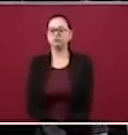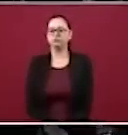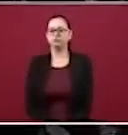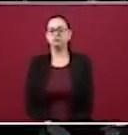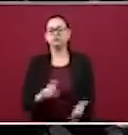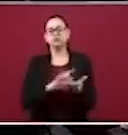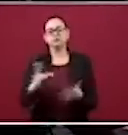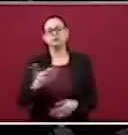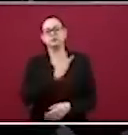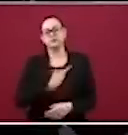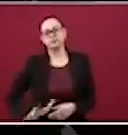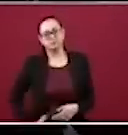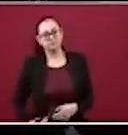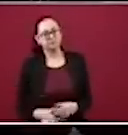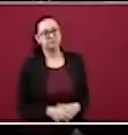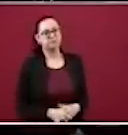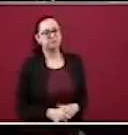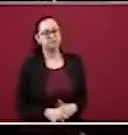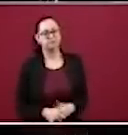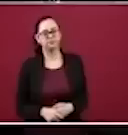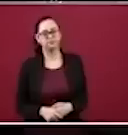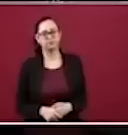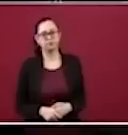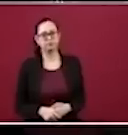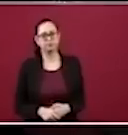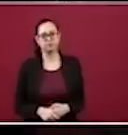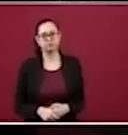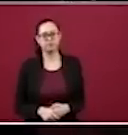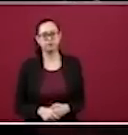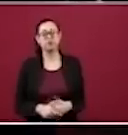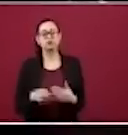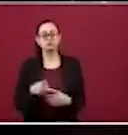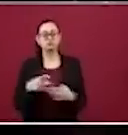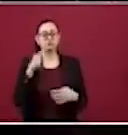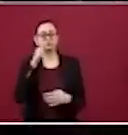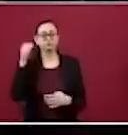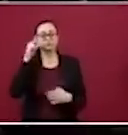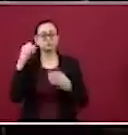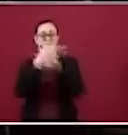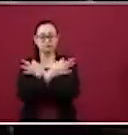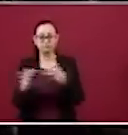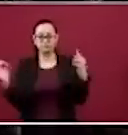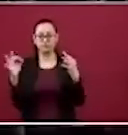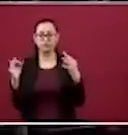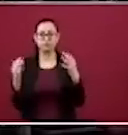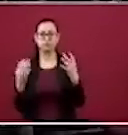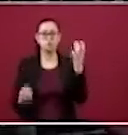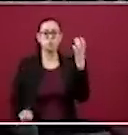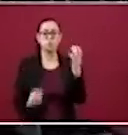Gracias, señor presidente. Acerca de la creación ayer, el anuncio de la creación de una nueva central